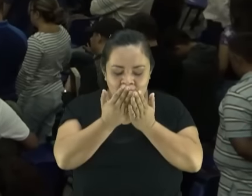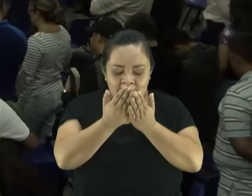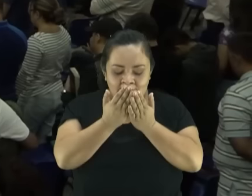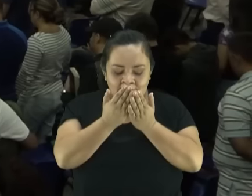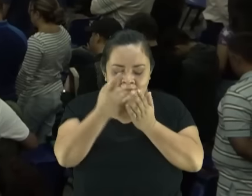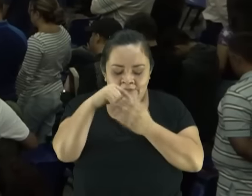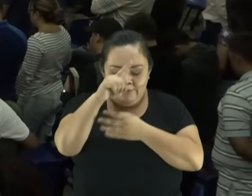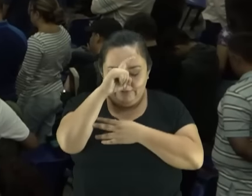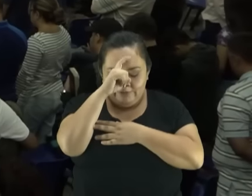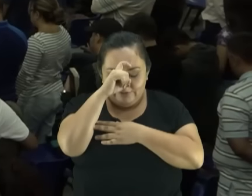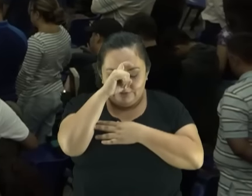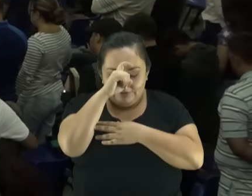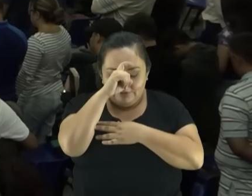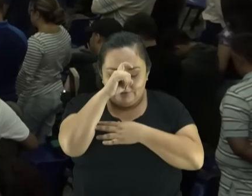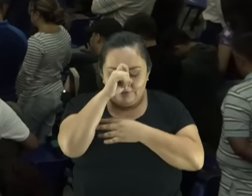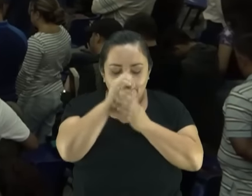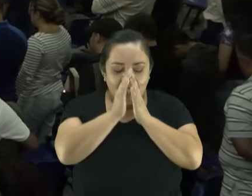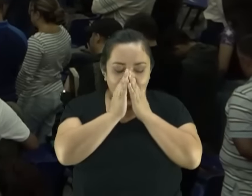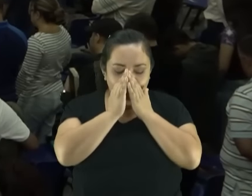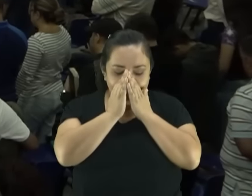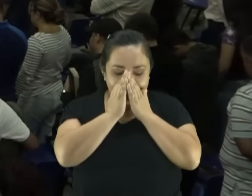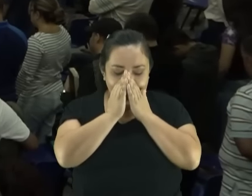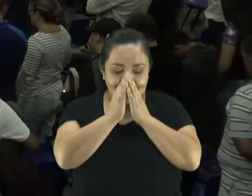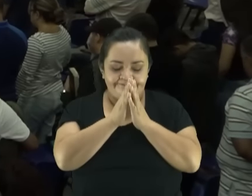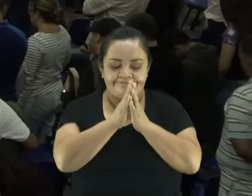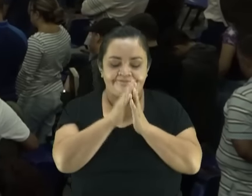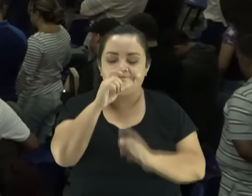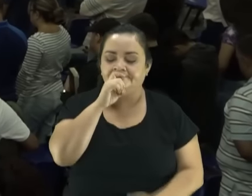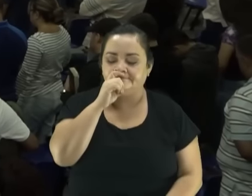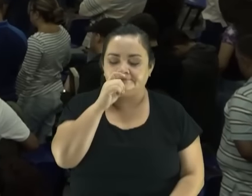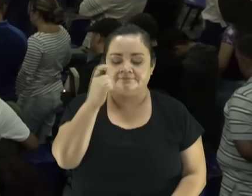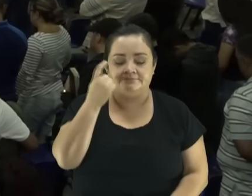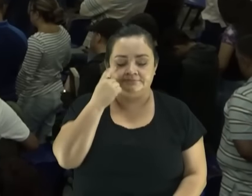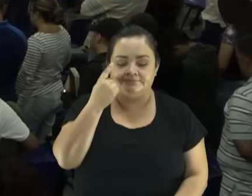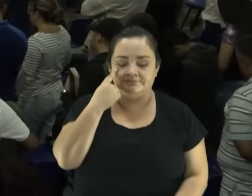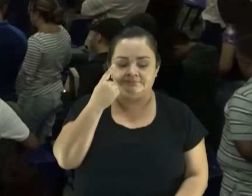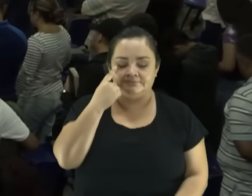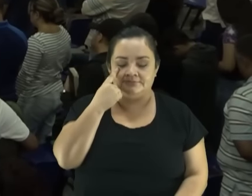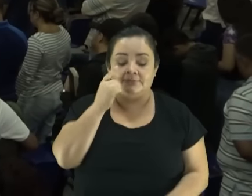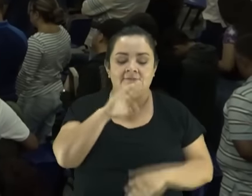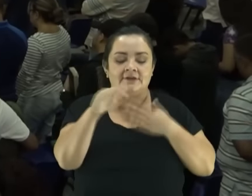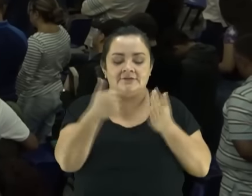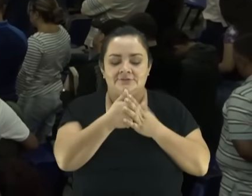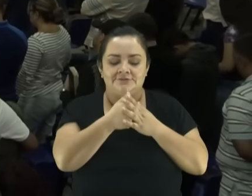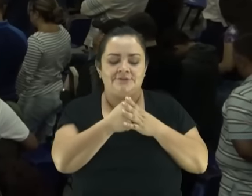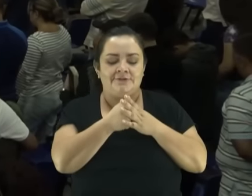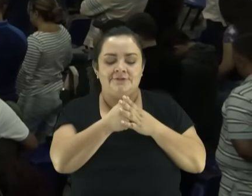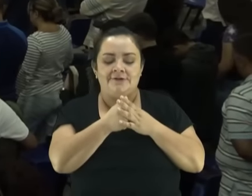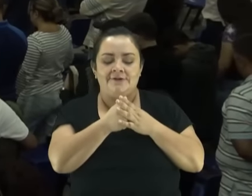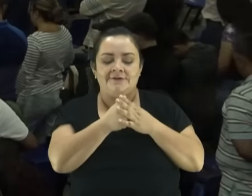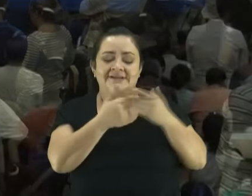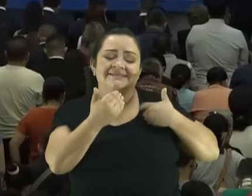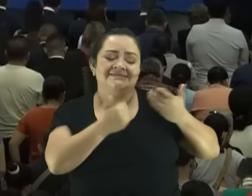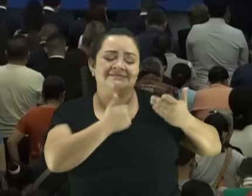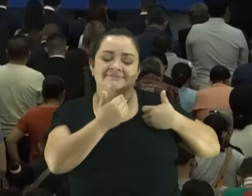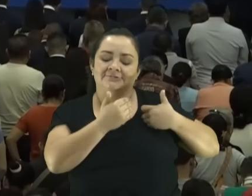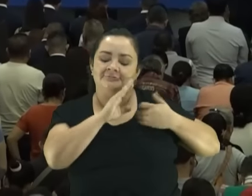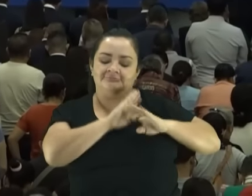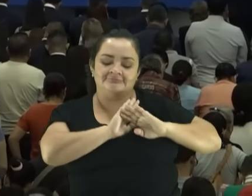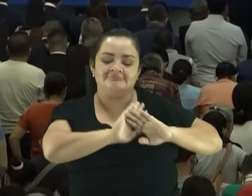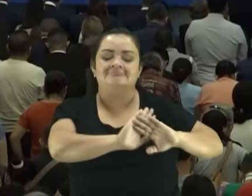a trabajar padre Cuídalas y reprende toda acechanza del enemigo en sus